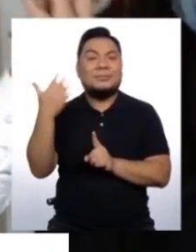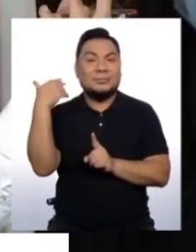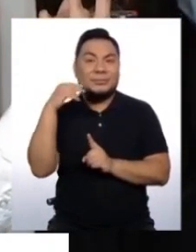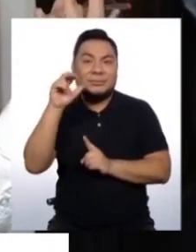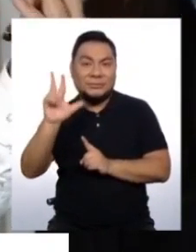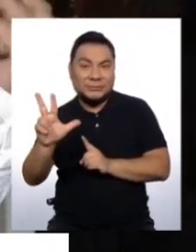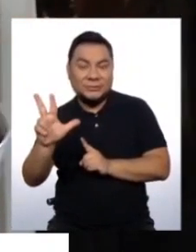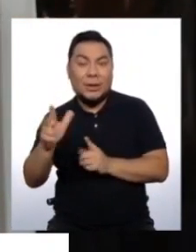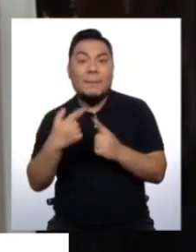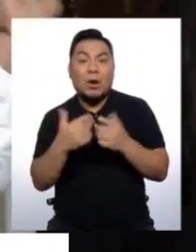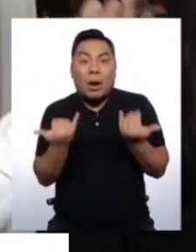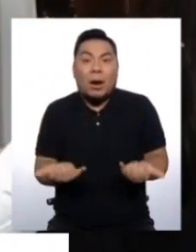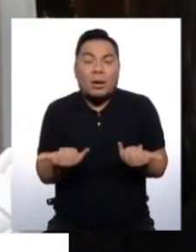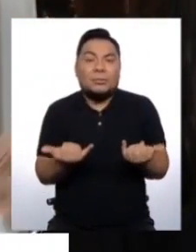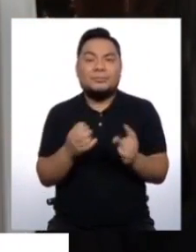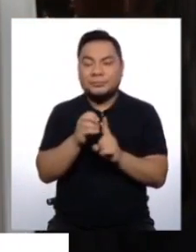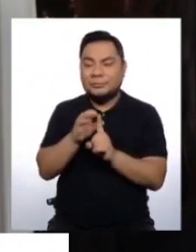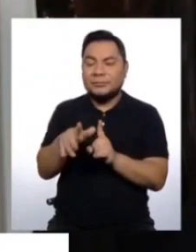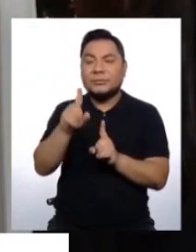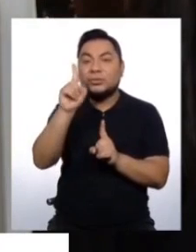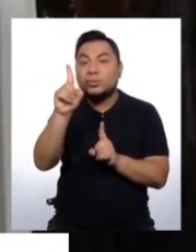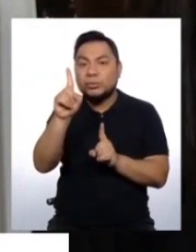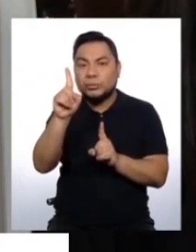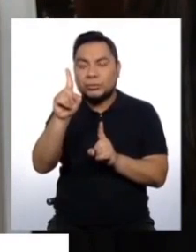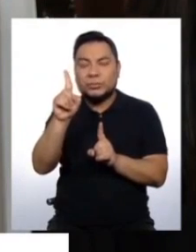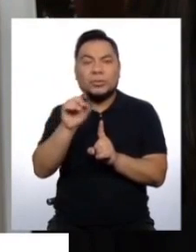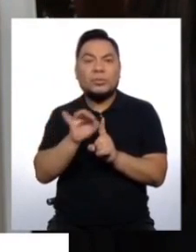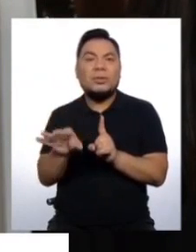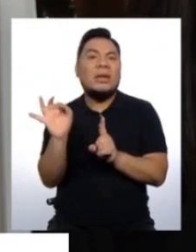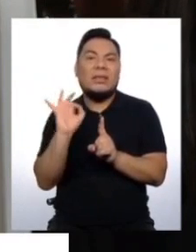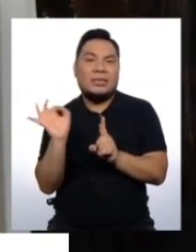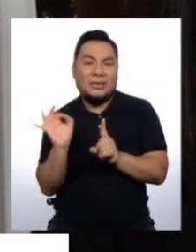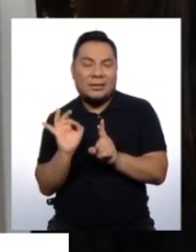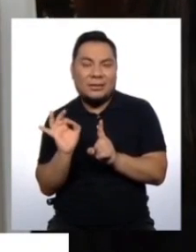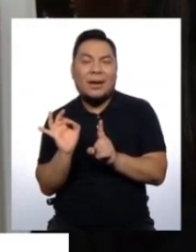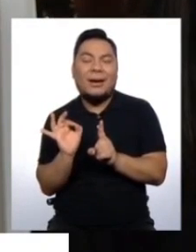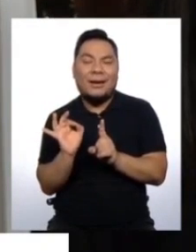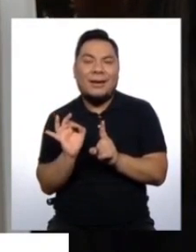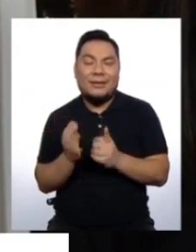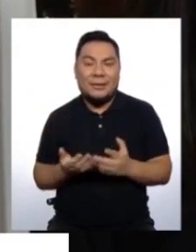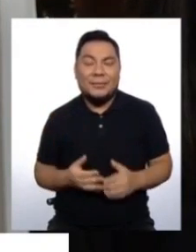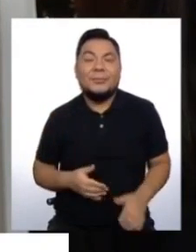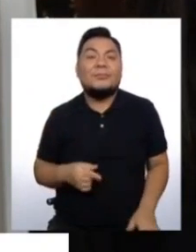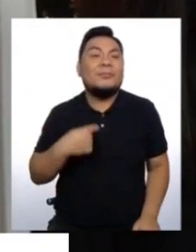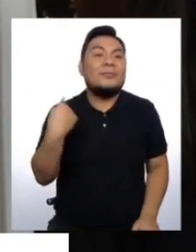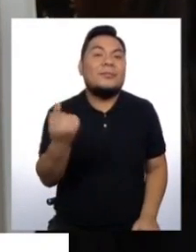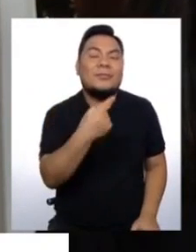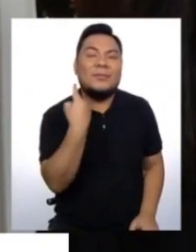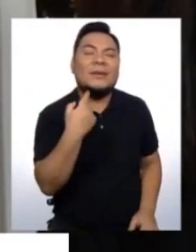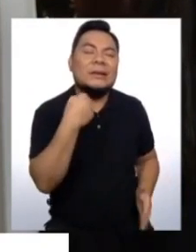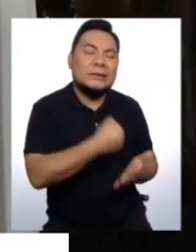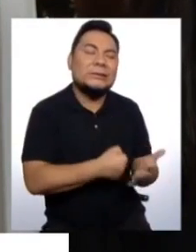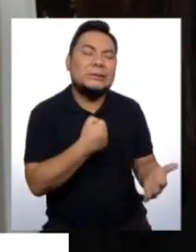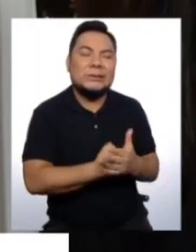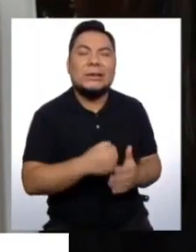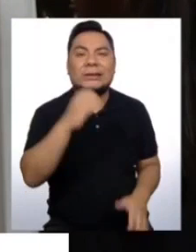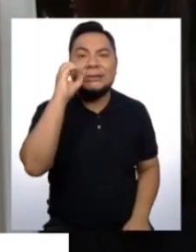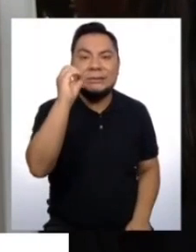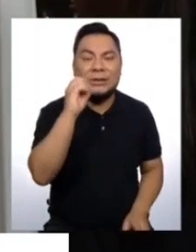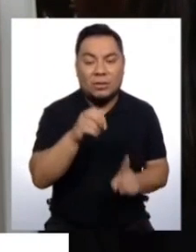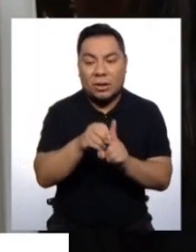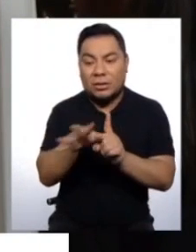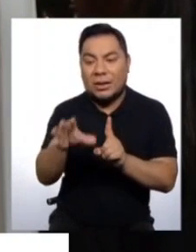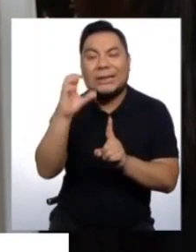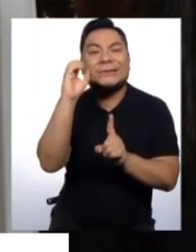a 1 o -1, y lo que nosotros esperamos es llegar, obviamente, a cero